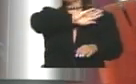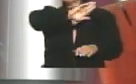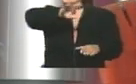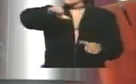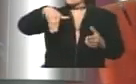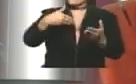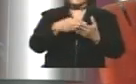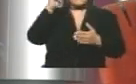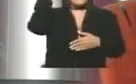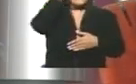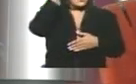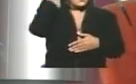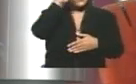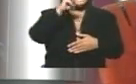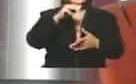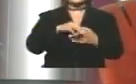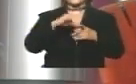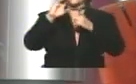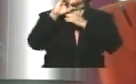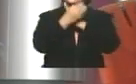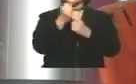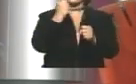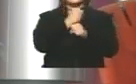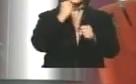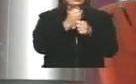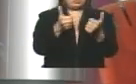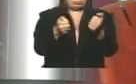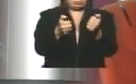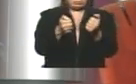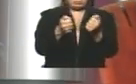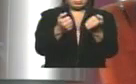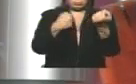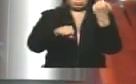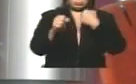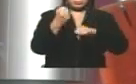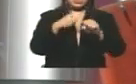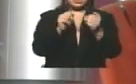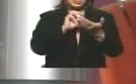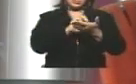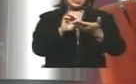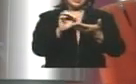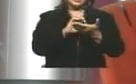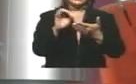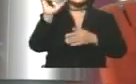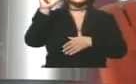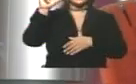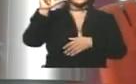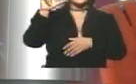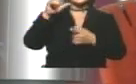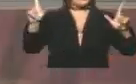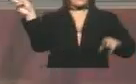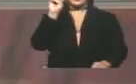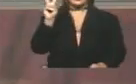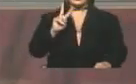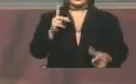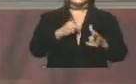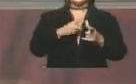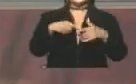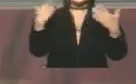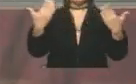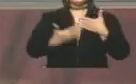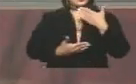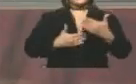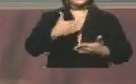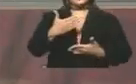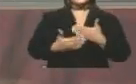el educador, el trabajador cultural, accionar para que eso esté permanente en esos espacios. Ahí vamos,